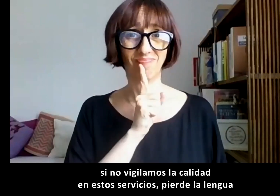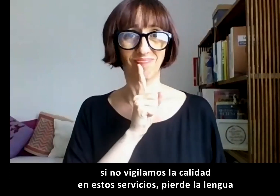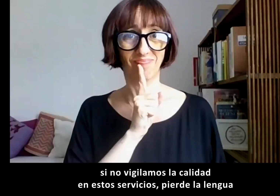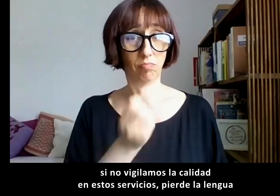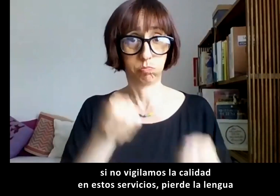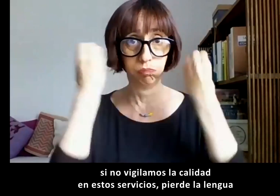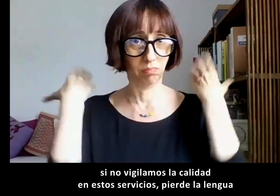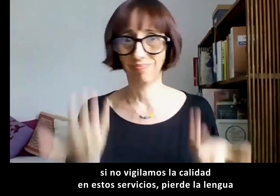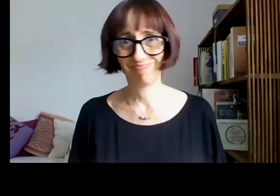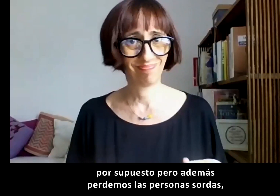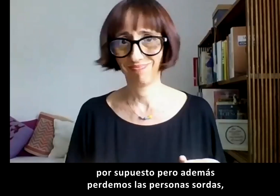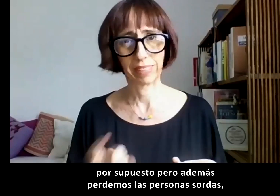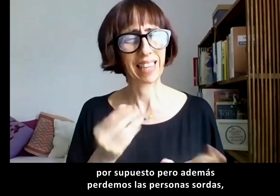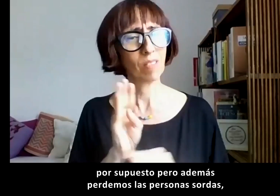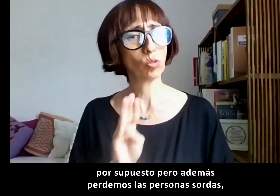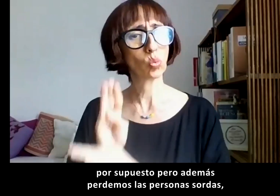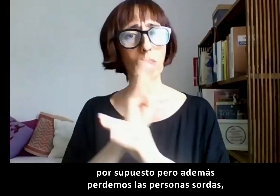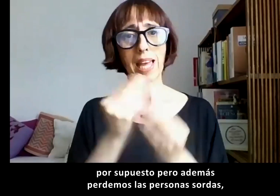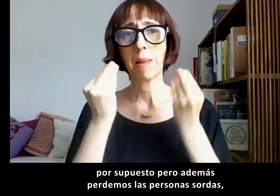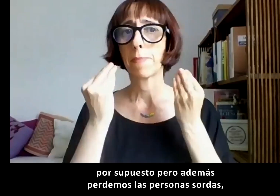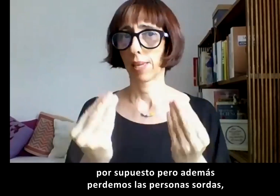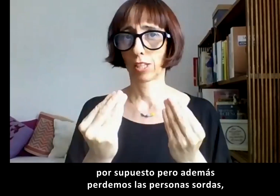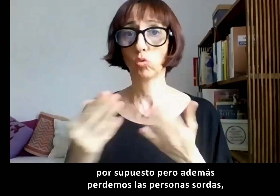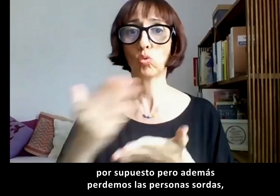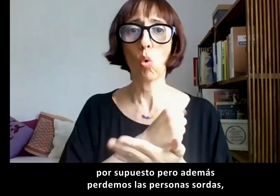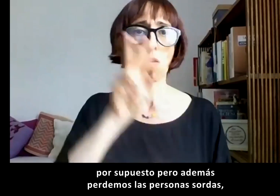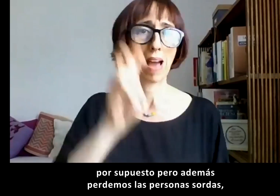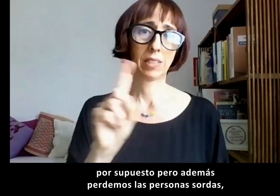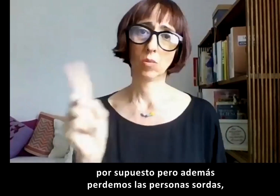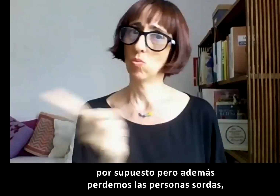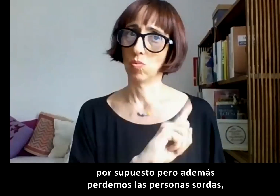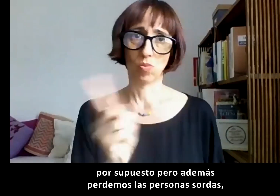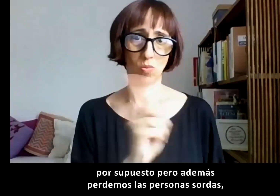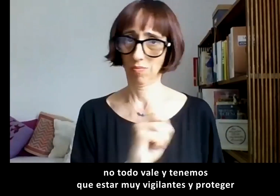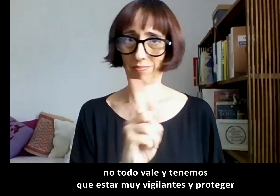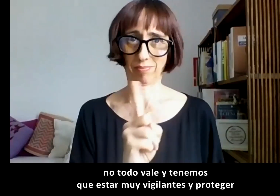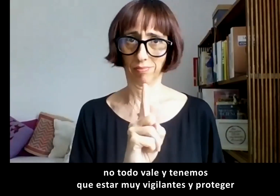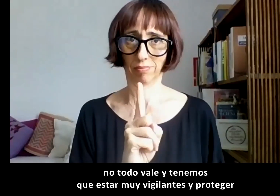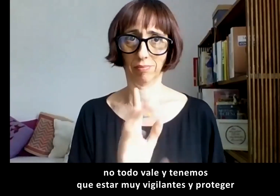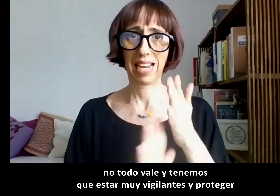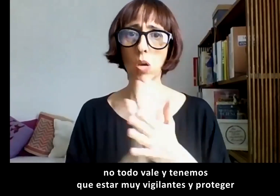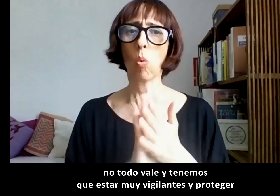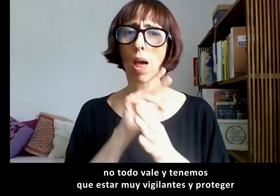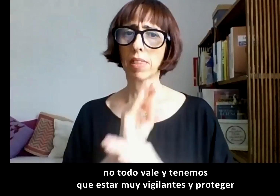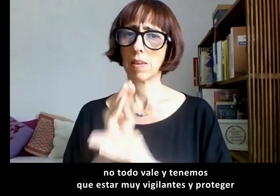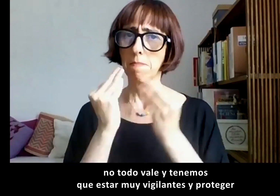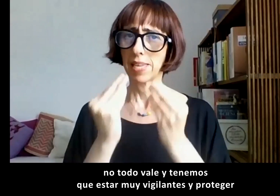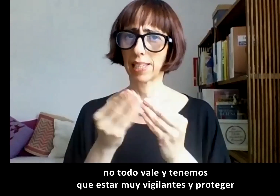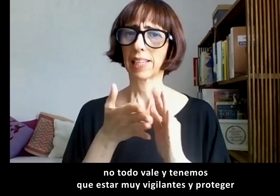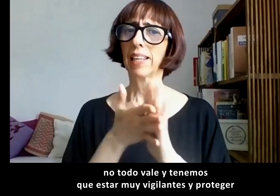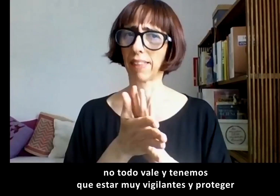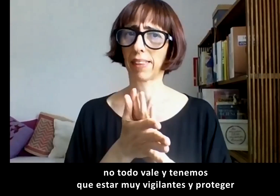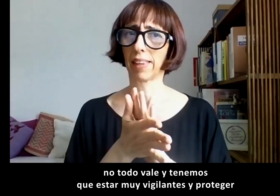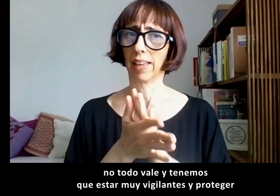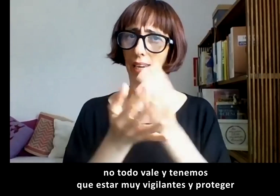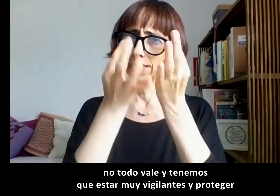servicios, en todos ellos, pierde la lengua, por supuesto, pero además perdemos las personas sordas. No todo vale y tenemos que estar muy